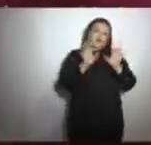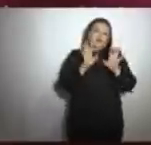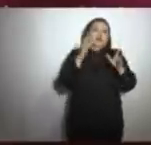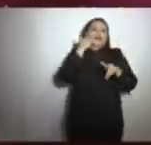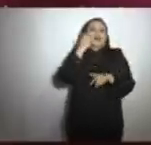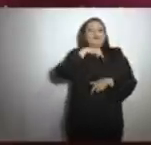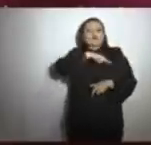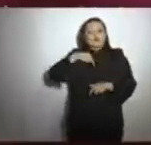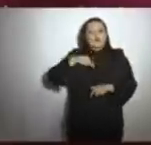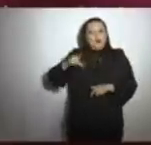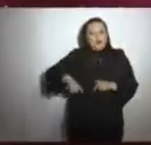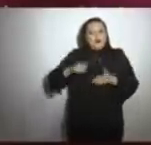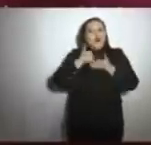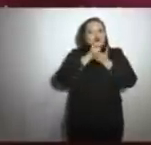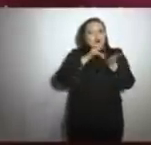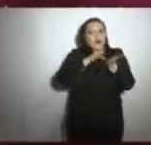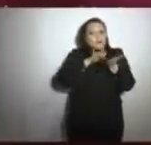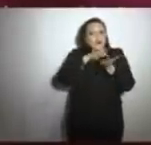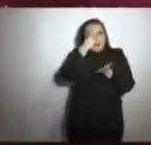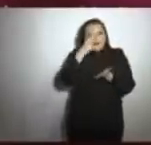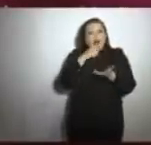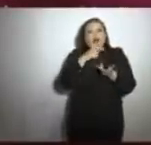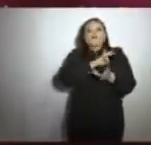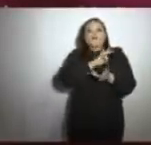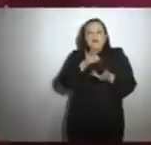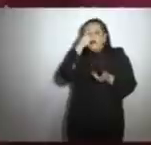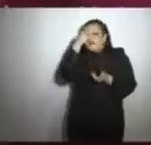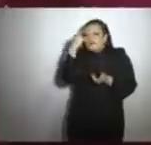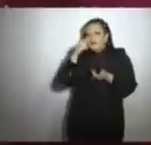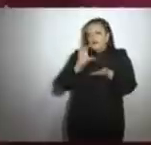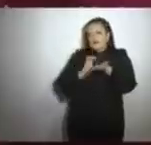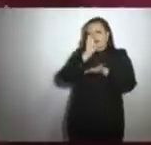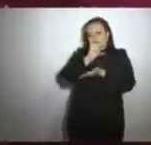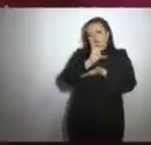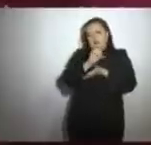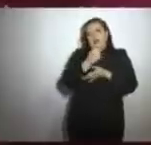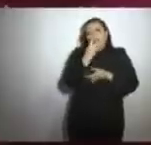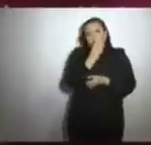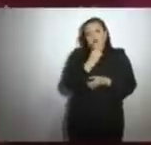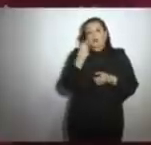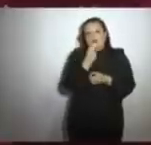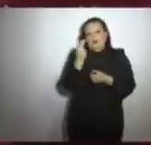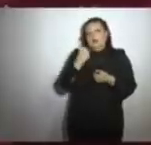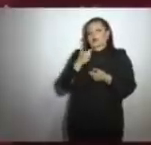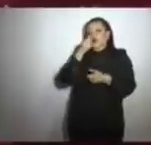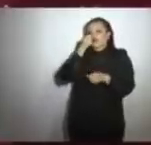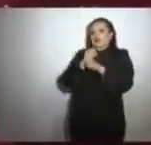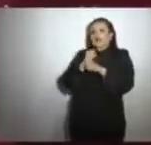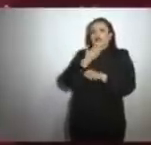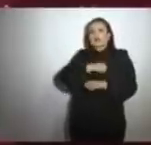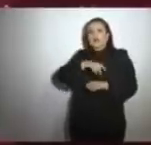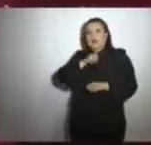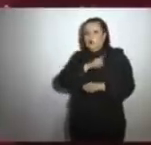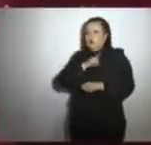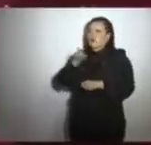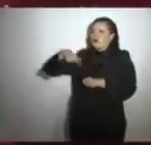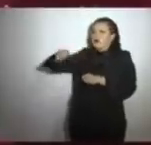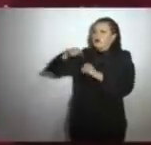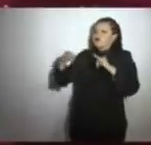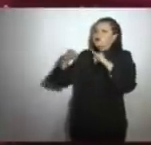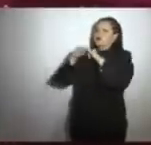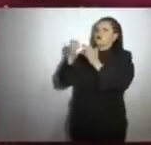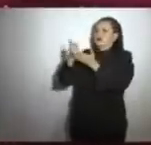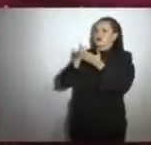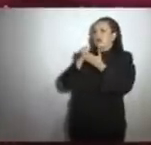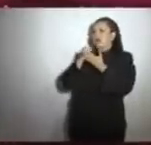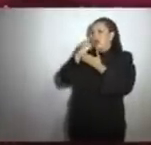a complicar. Por eso es muy importante la presencia del secretario de Salud, que nos va a ayudar, estoy segura que nos va a